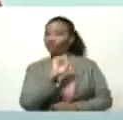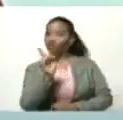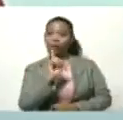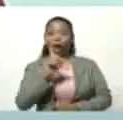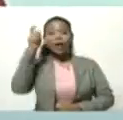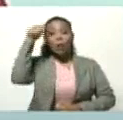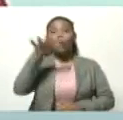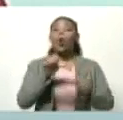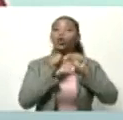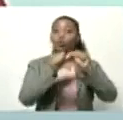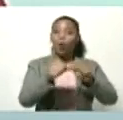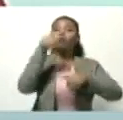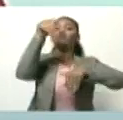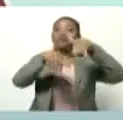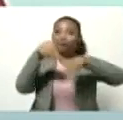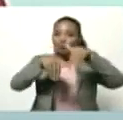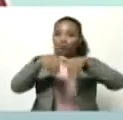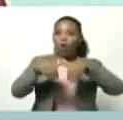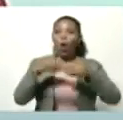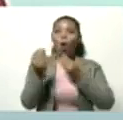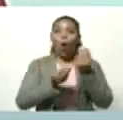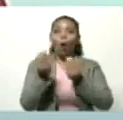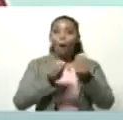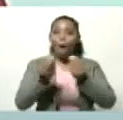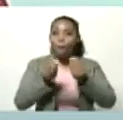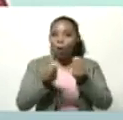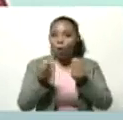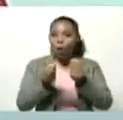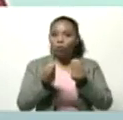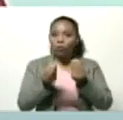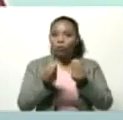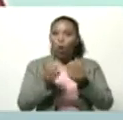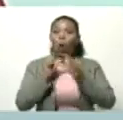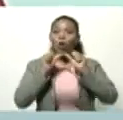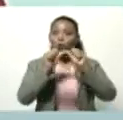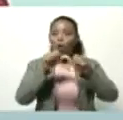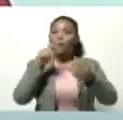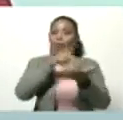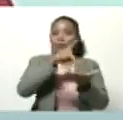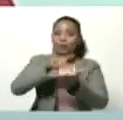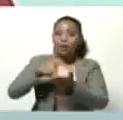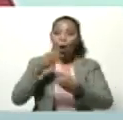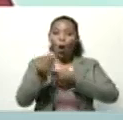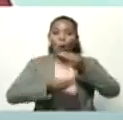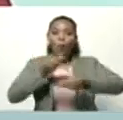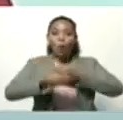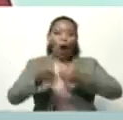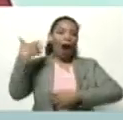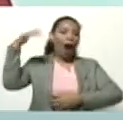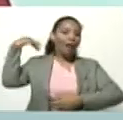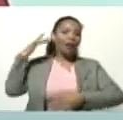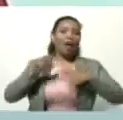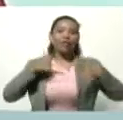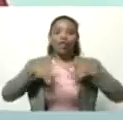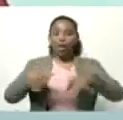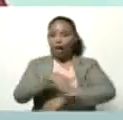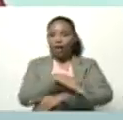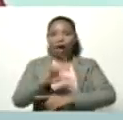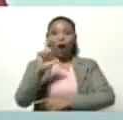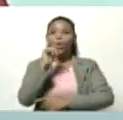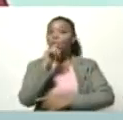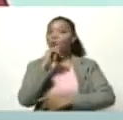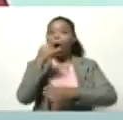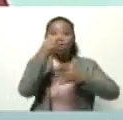pueblo siga votando como lo hizo, o siga participando como lo hizo en la actividad de las calles. No hay